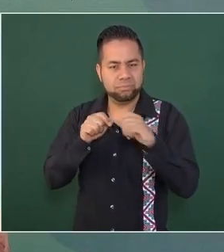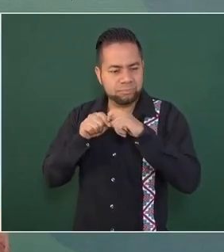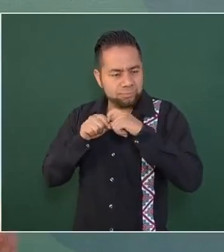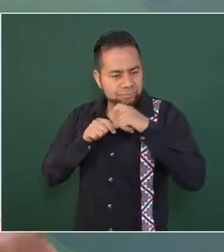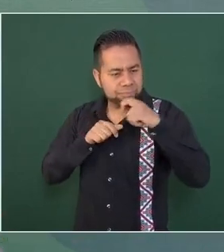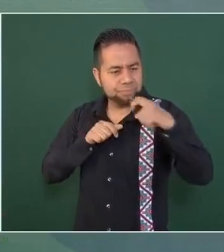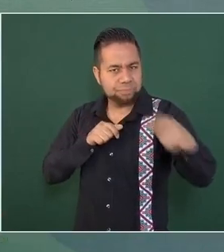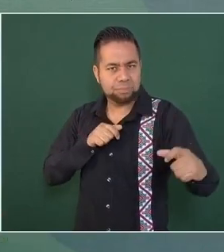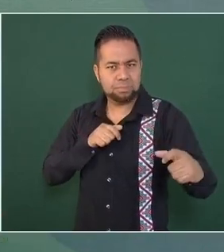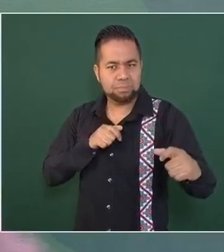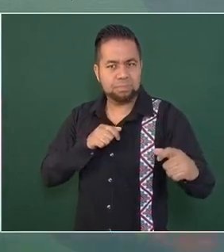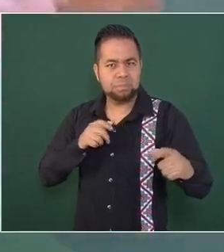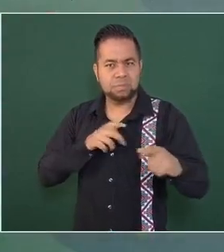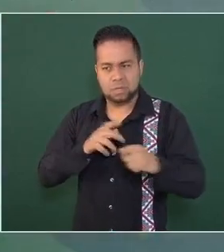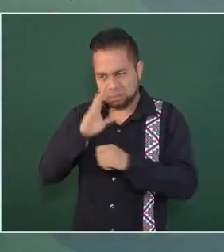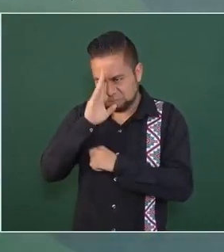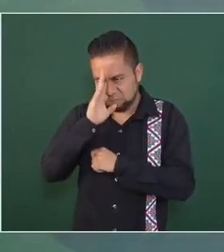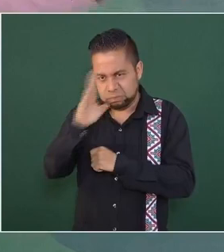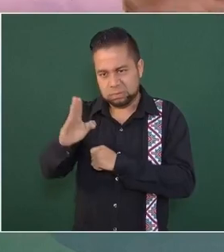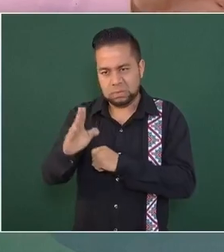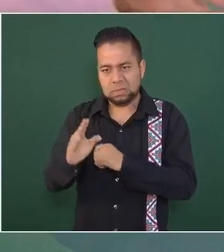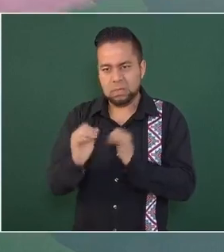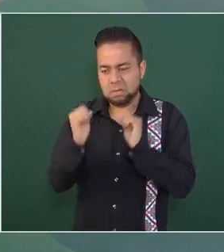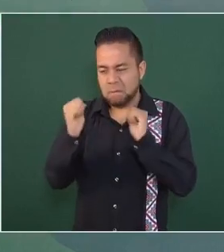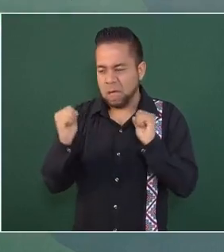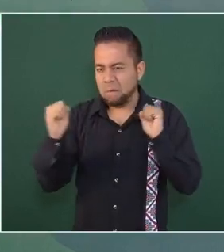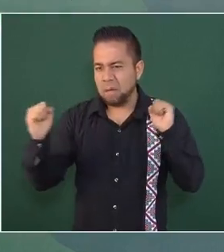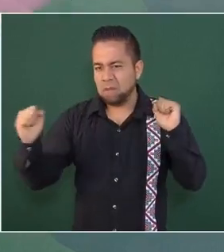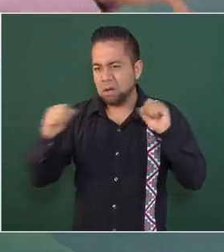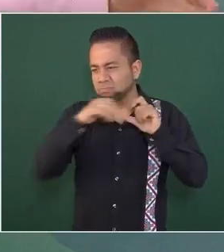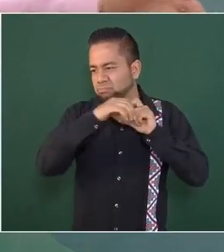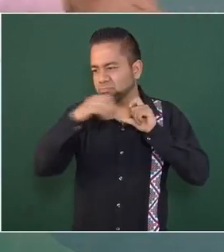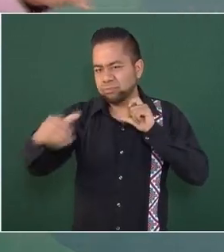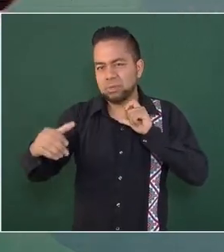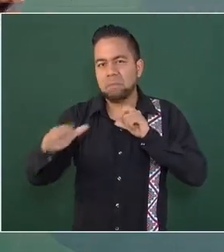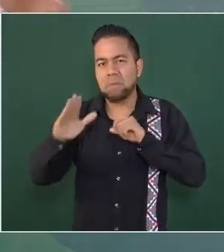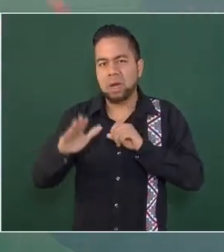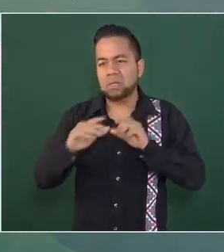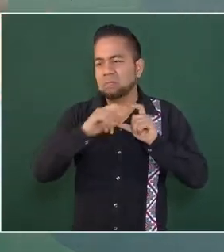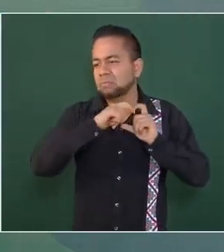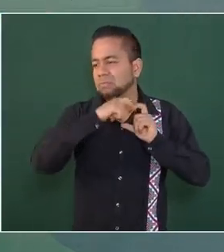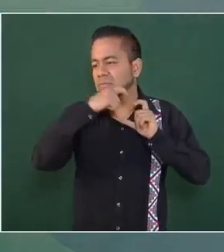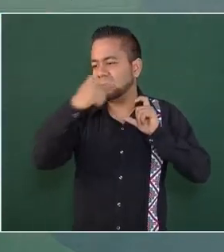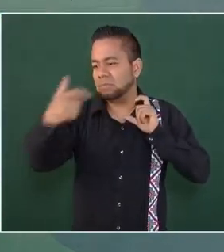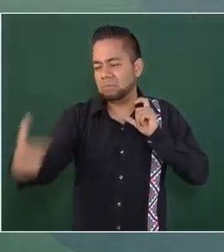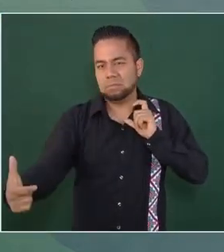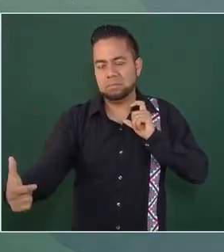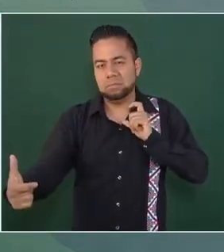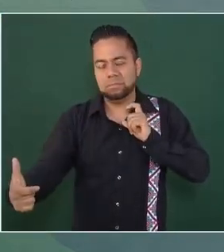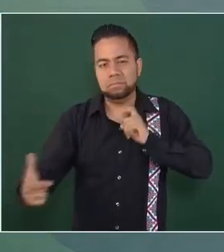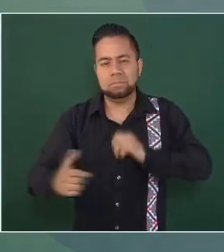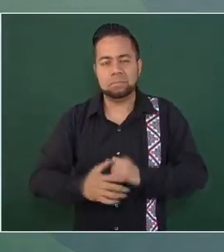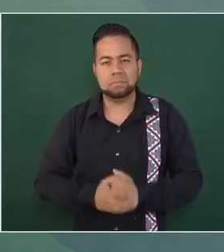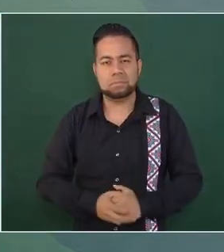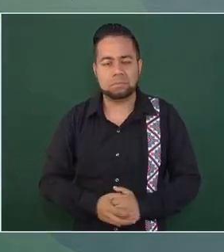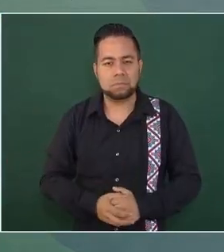con unas lanzadoras que es como un cañón y ya